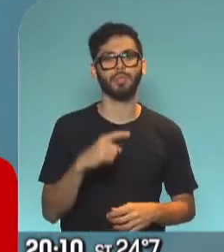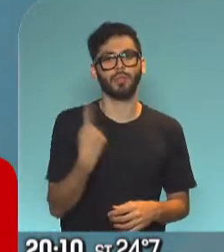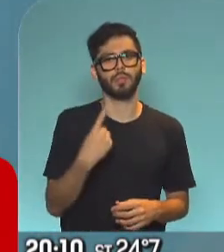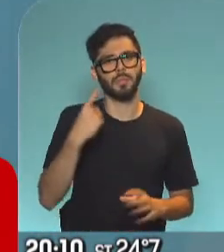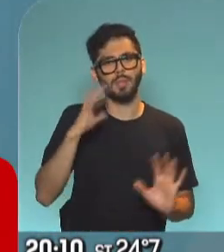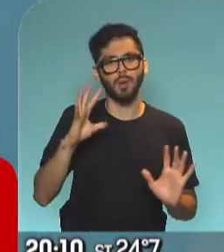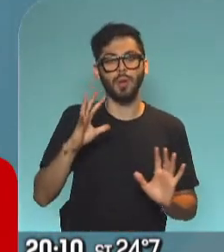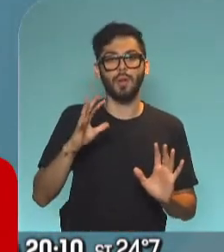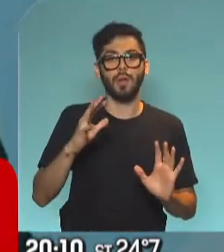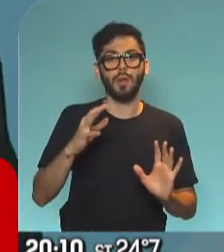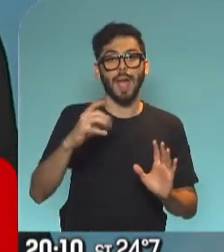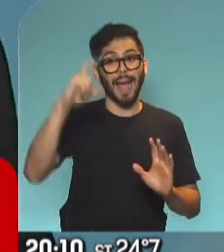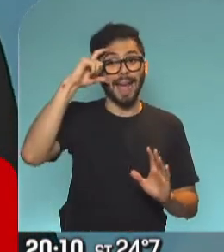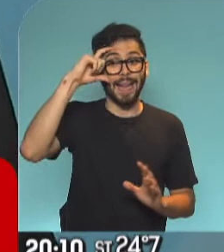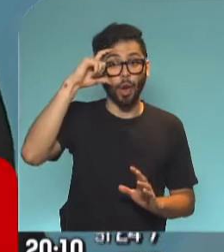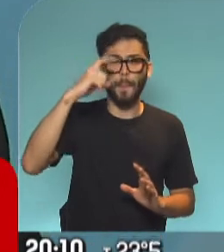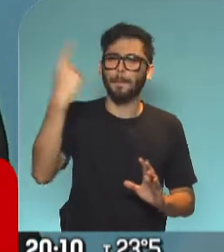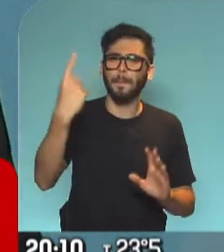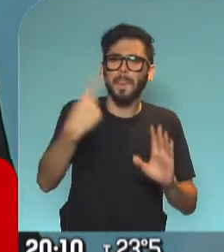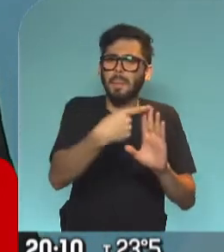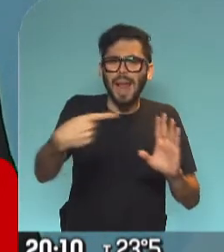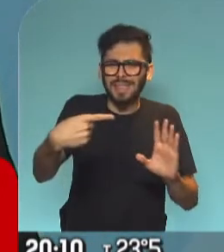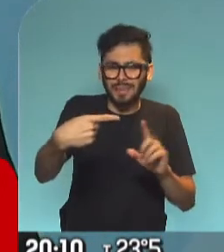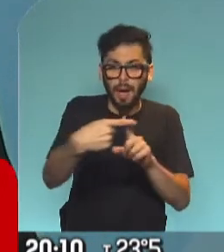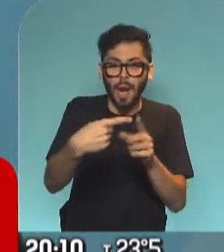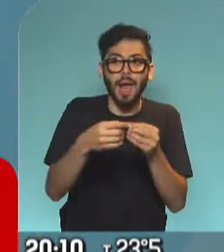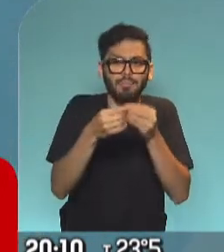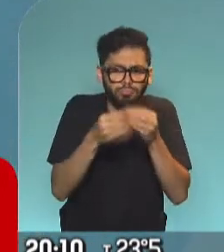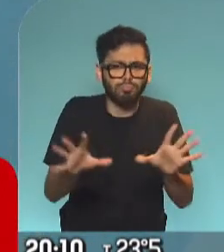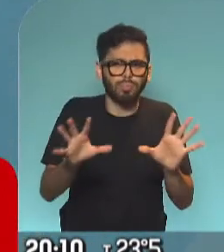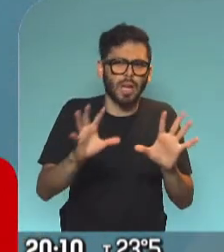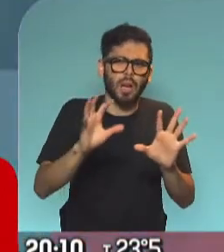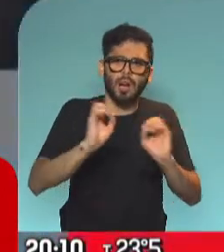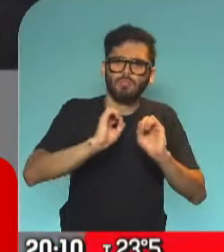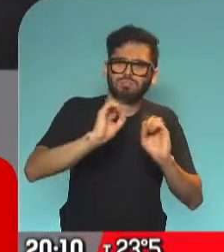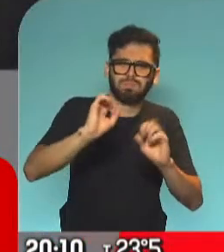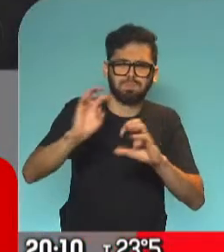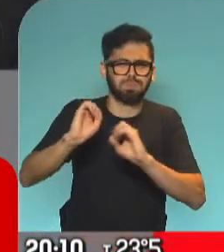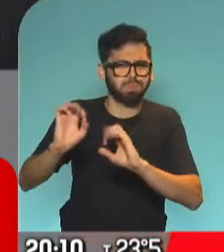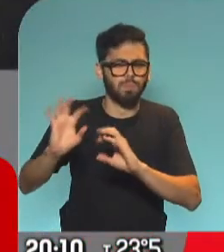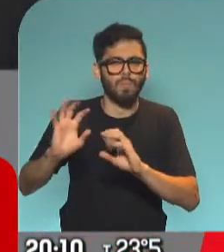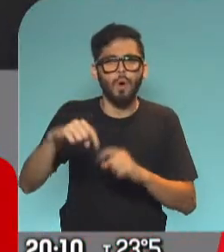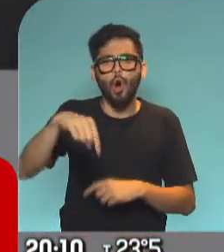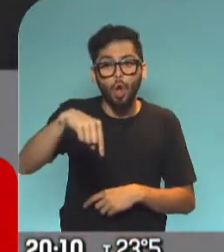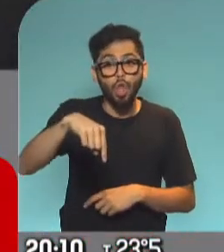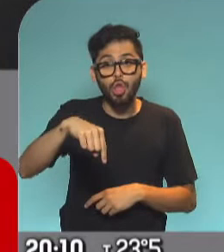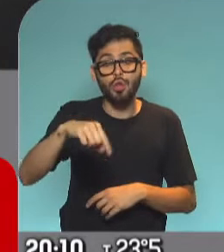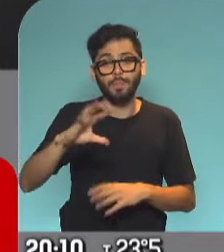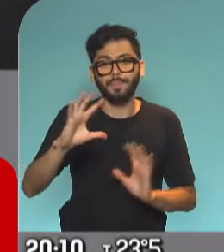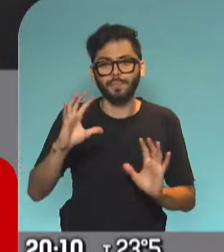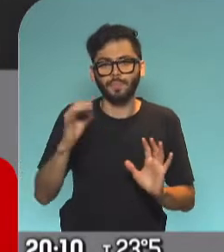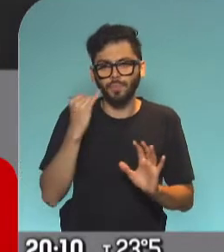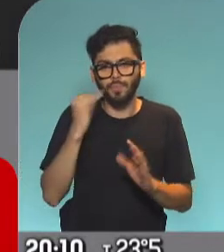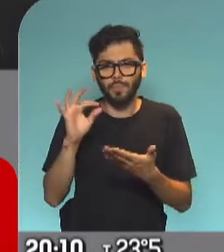a que la primera semana de enero ya estemos con nuestro operativo de vacunación Hoy terminamos de definir cuáles son